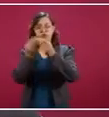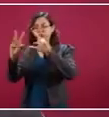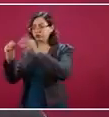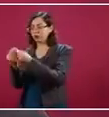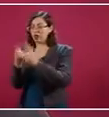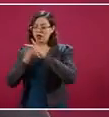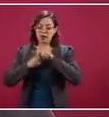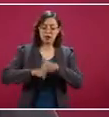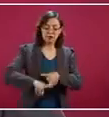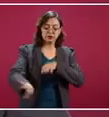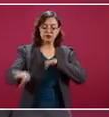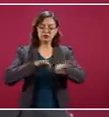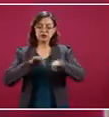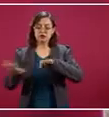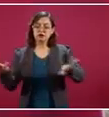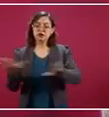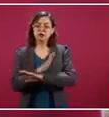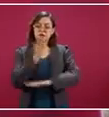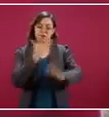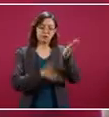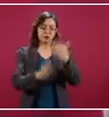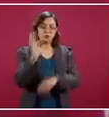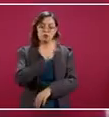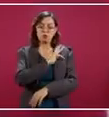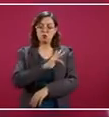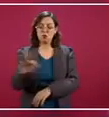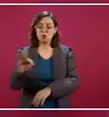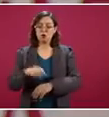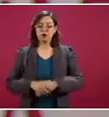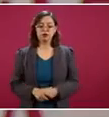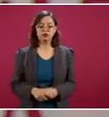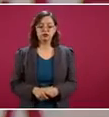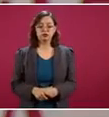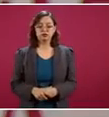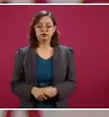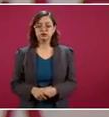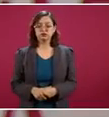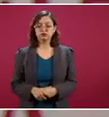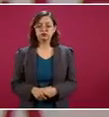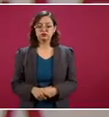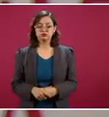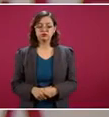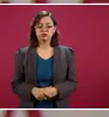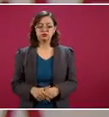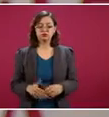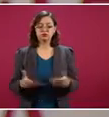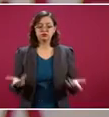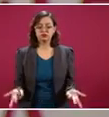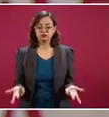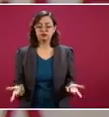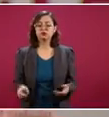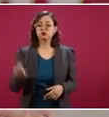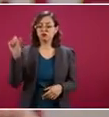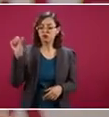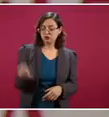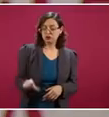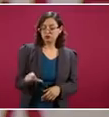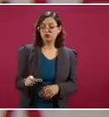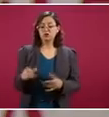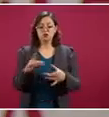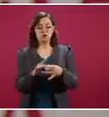reforma laboral entre en vigor y tenga éxito. Entonces, el día de hoy se comunicará con los